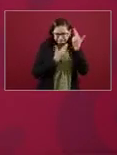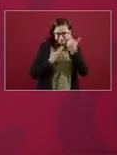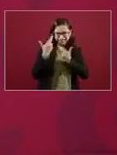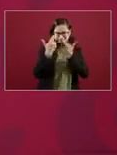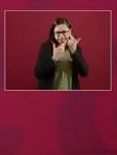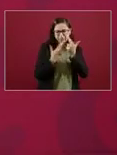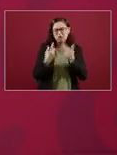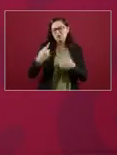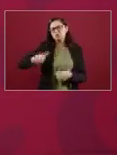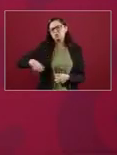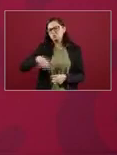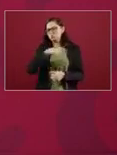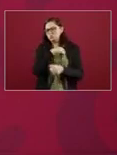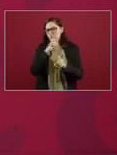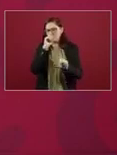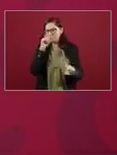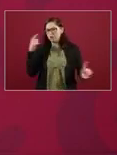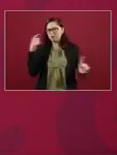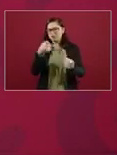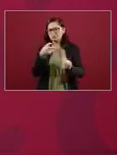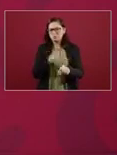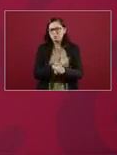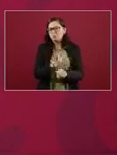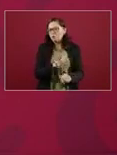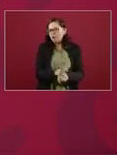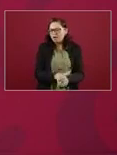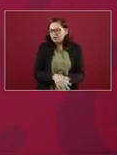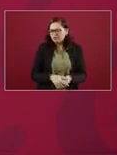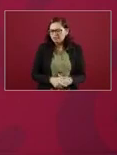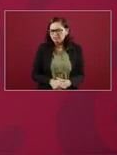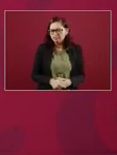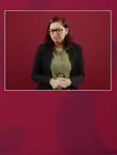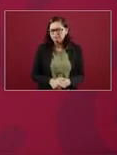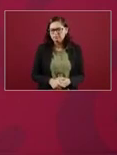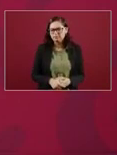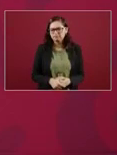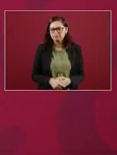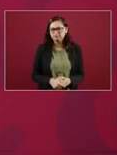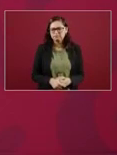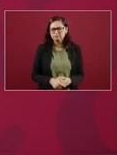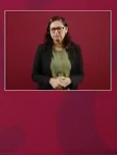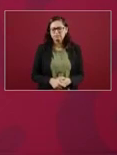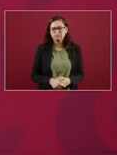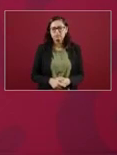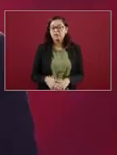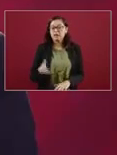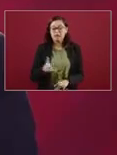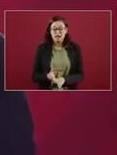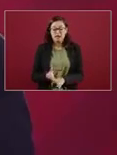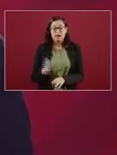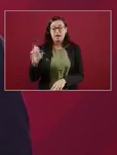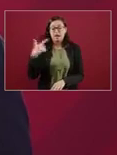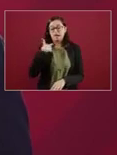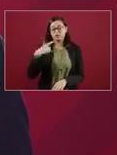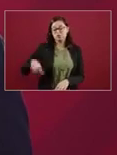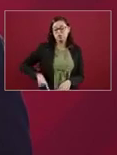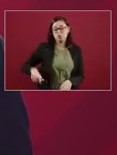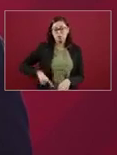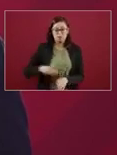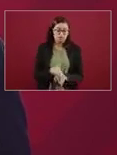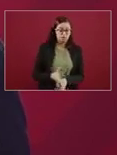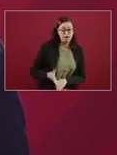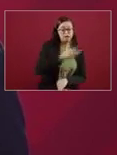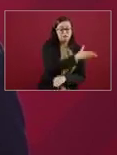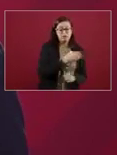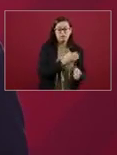estamos buscando que se cancele por completo la anterior